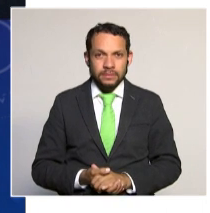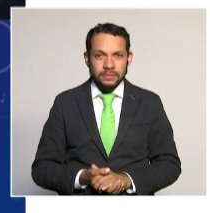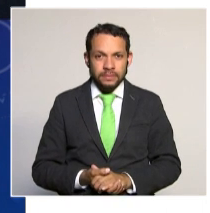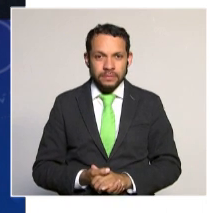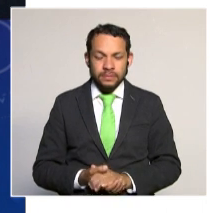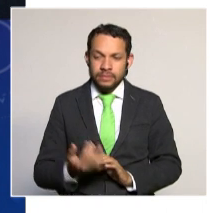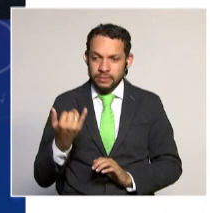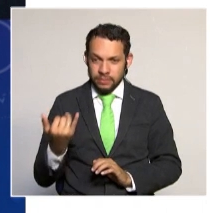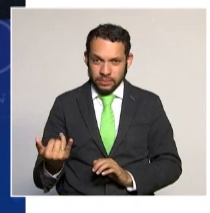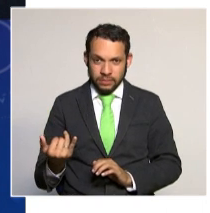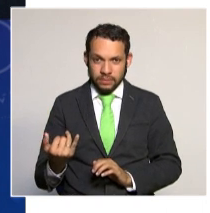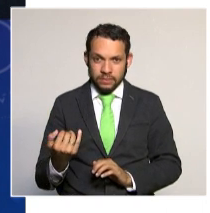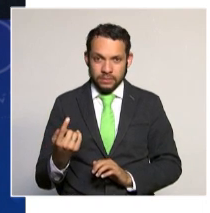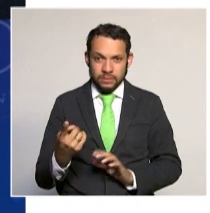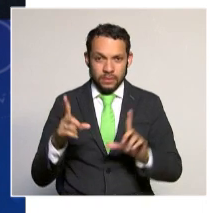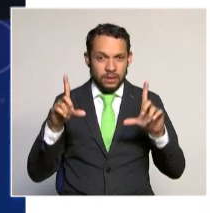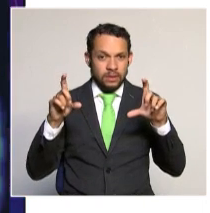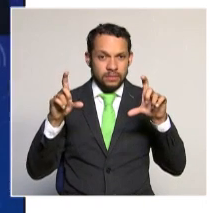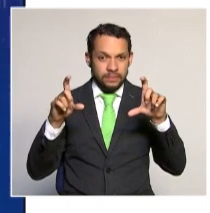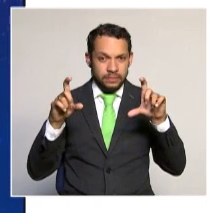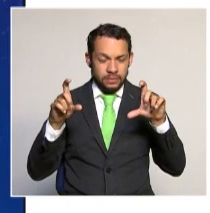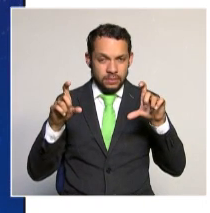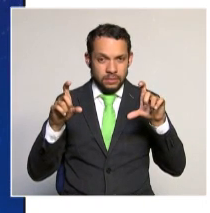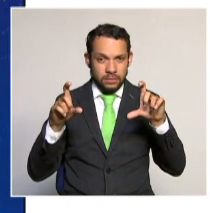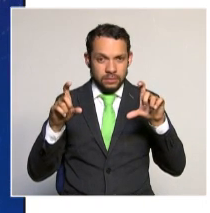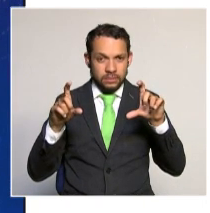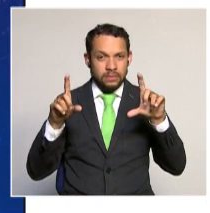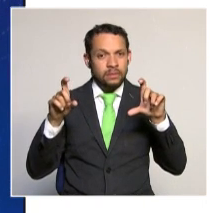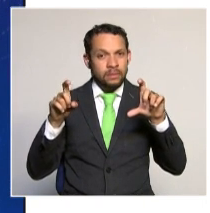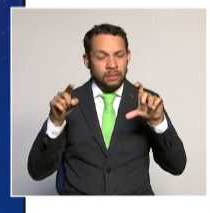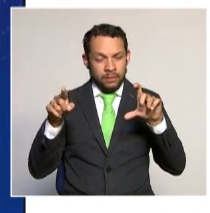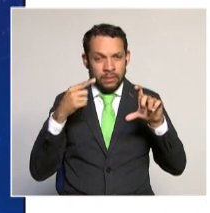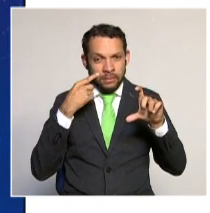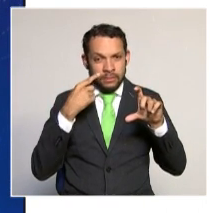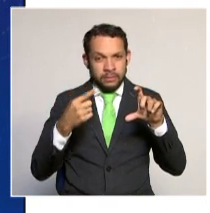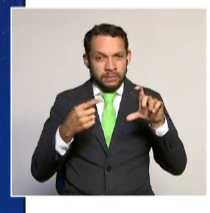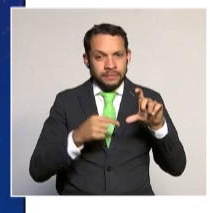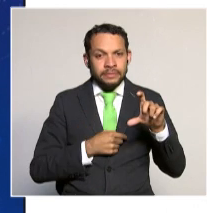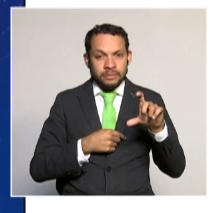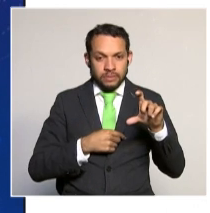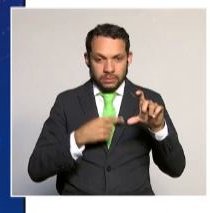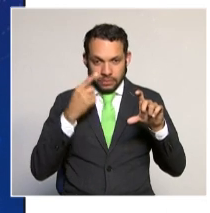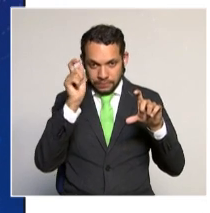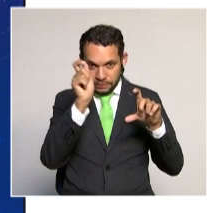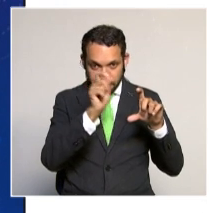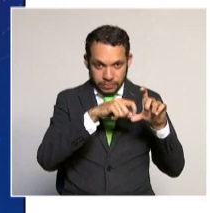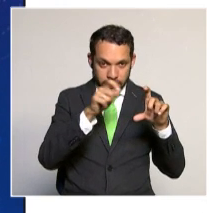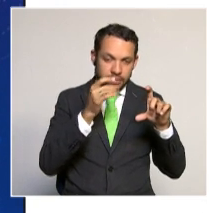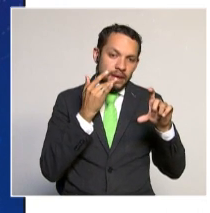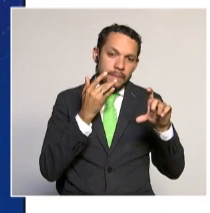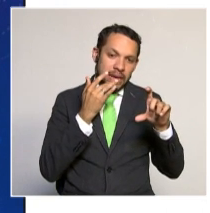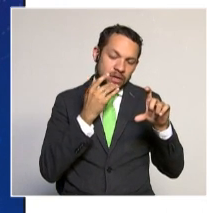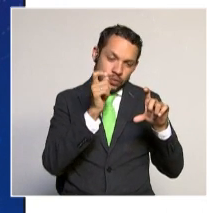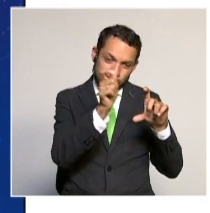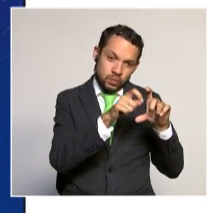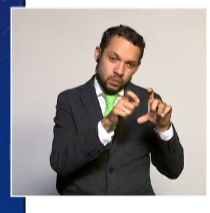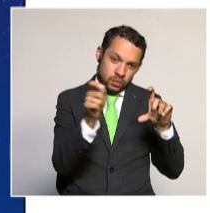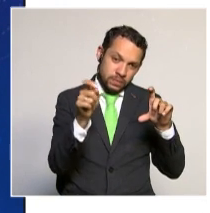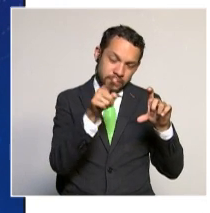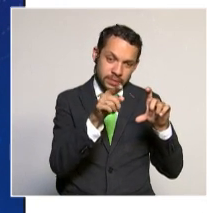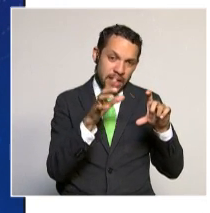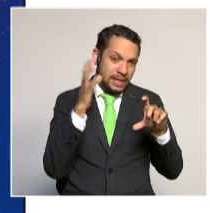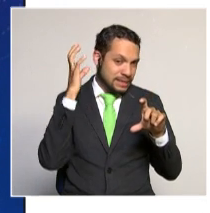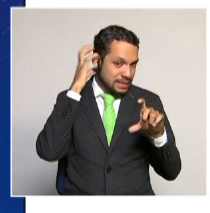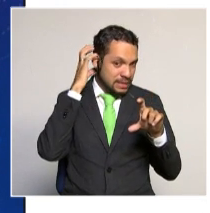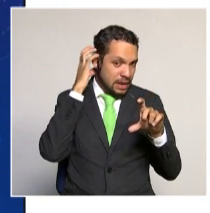En esta imagen que estoy colocando con un visto bueno amarillo, se ve un cerebro de